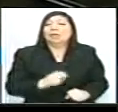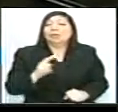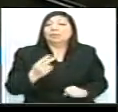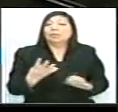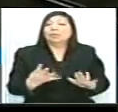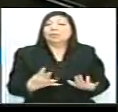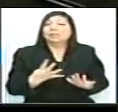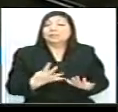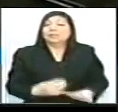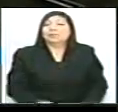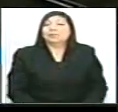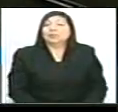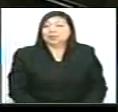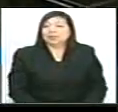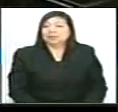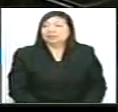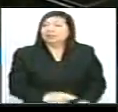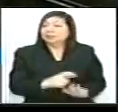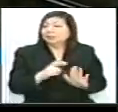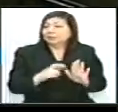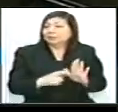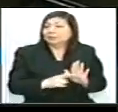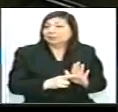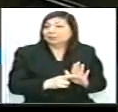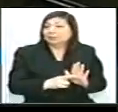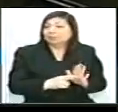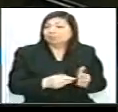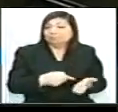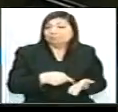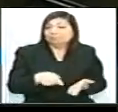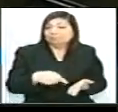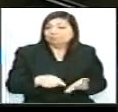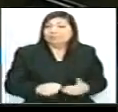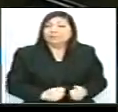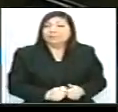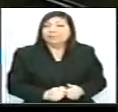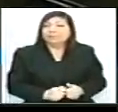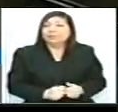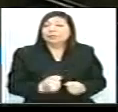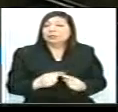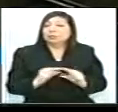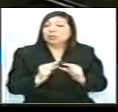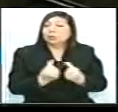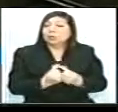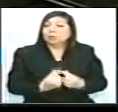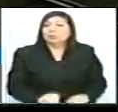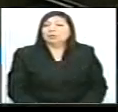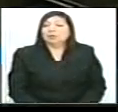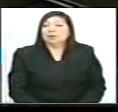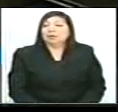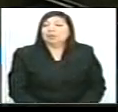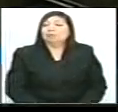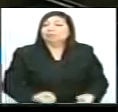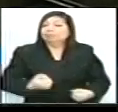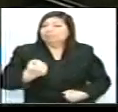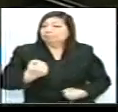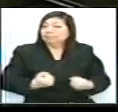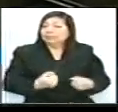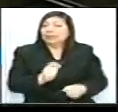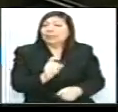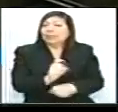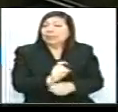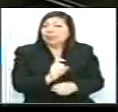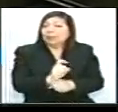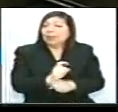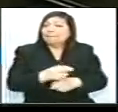2019, los proyectos que se refieren al multisectoriales, transportes,